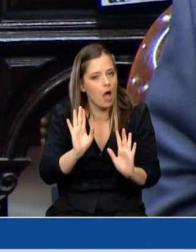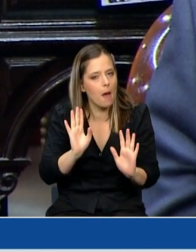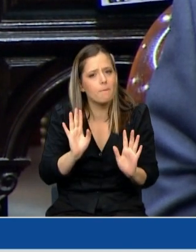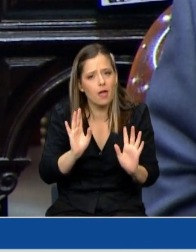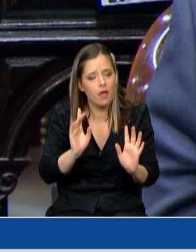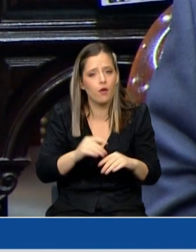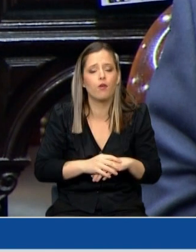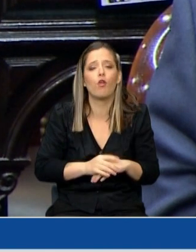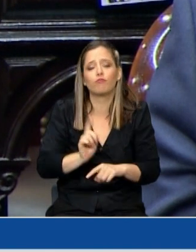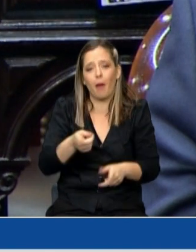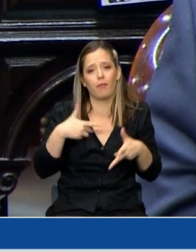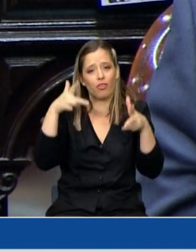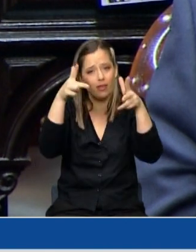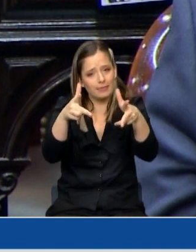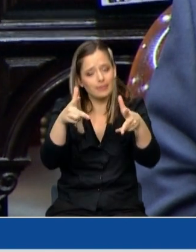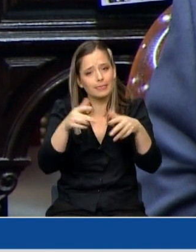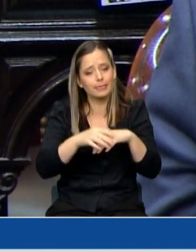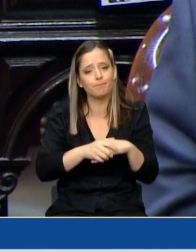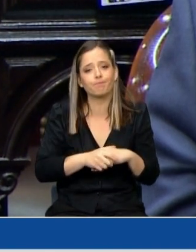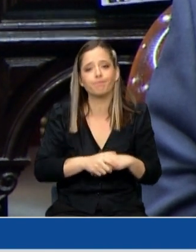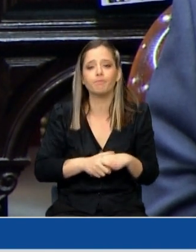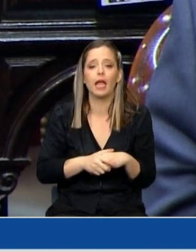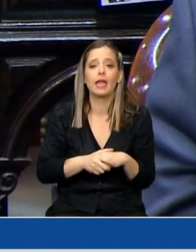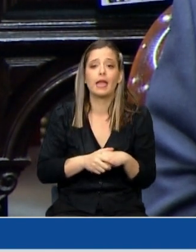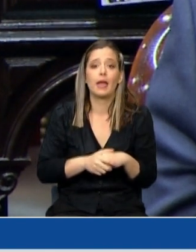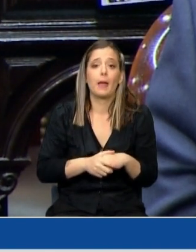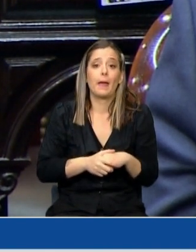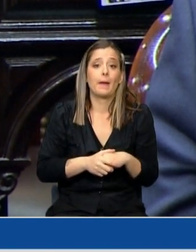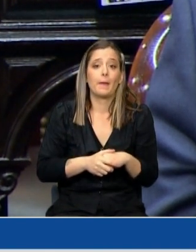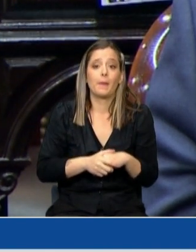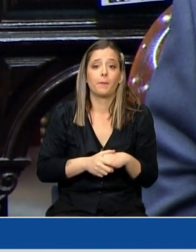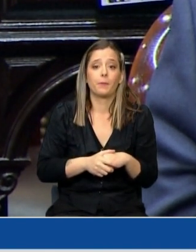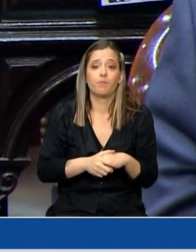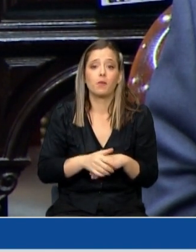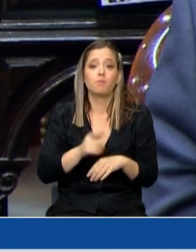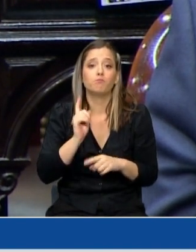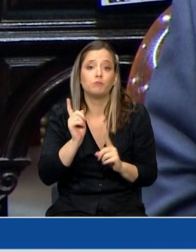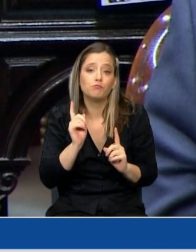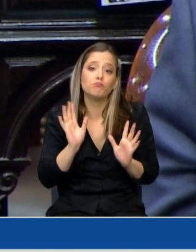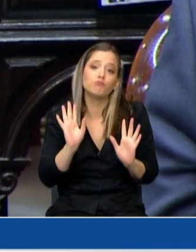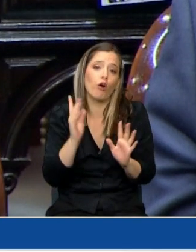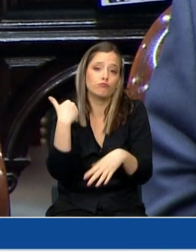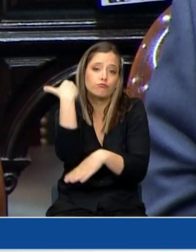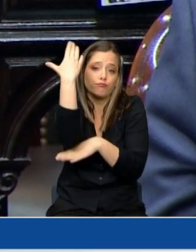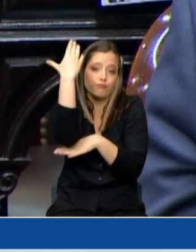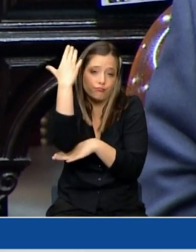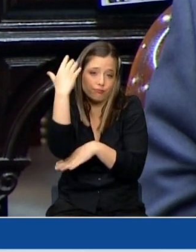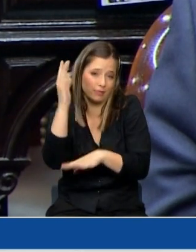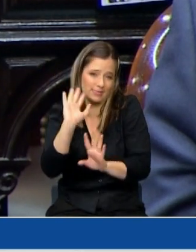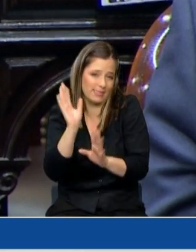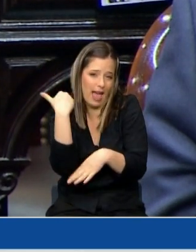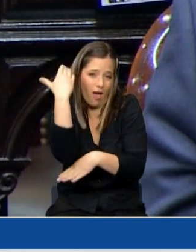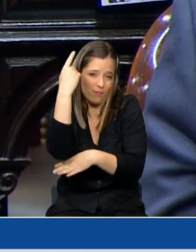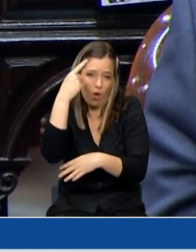Y quiero decir, presidente, que estas van a ser tal vez las últimas palabras, porque ya nos estamos